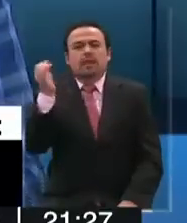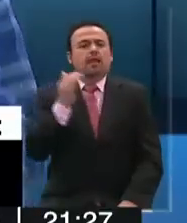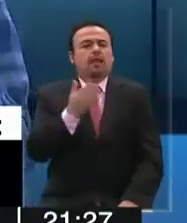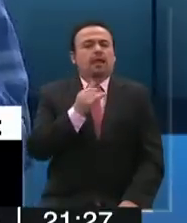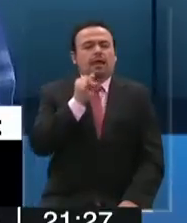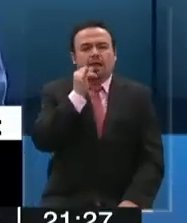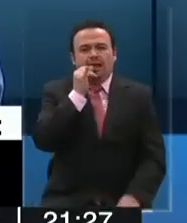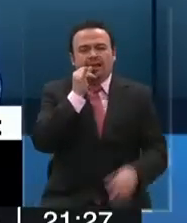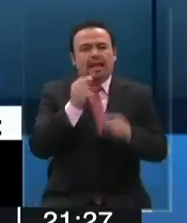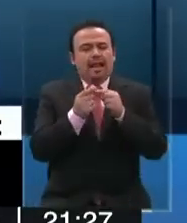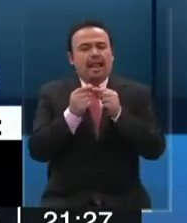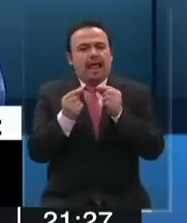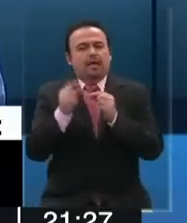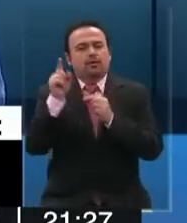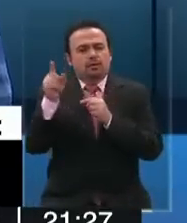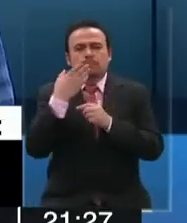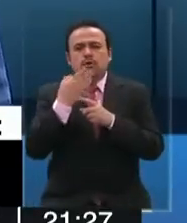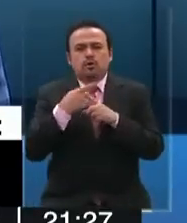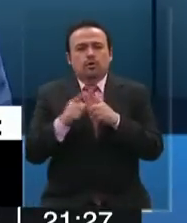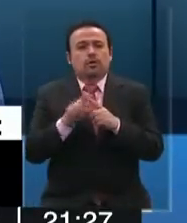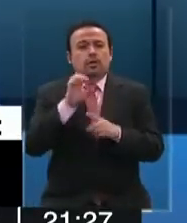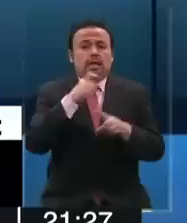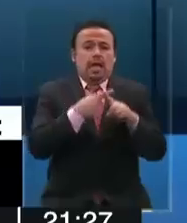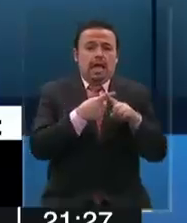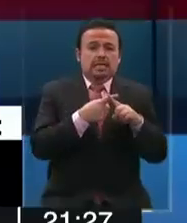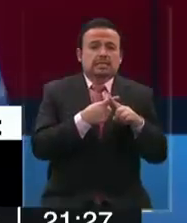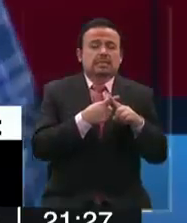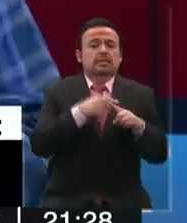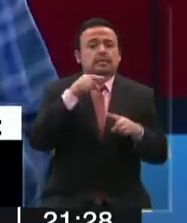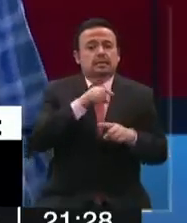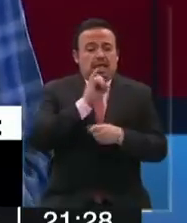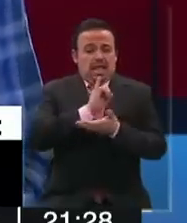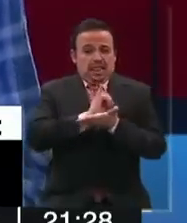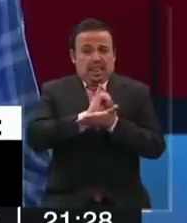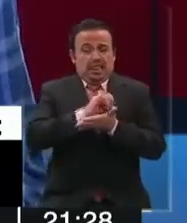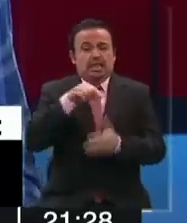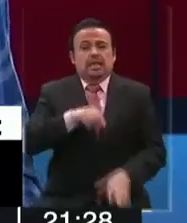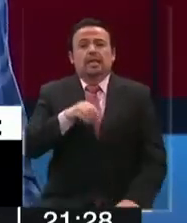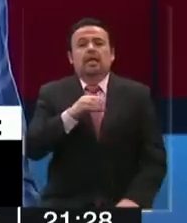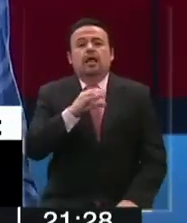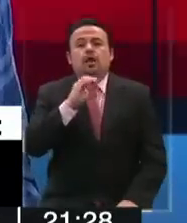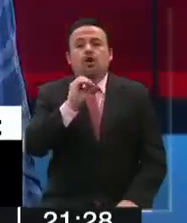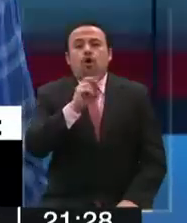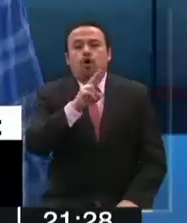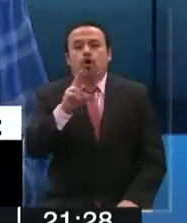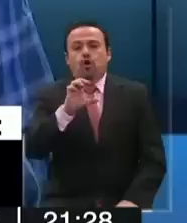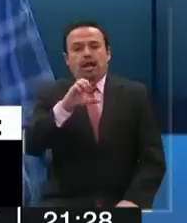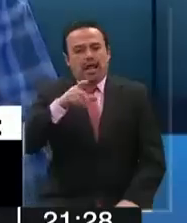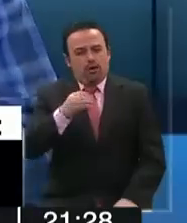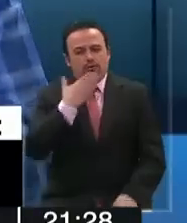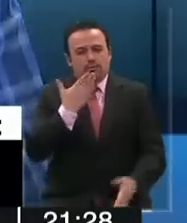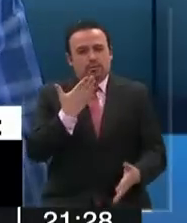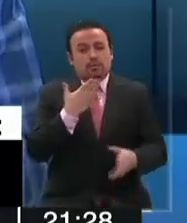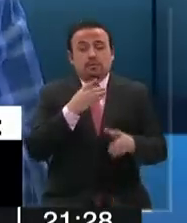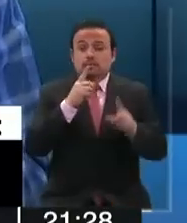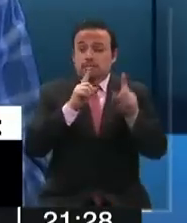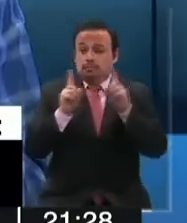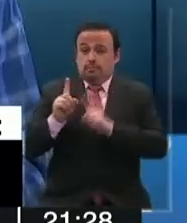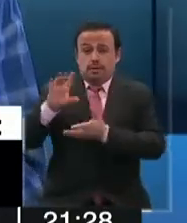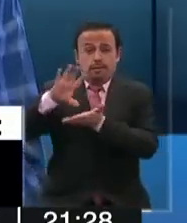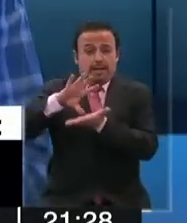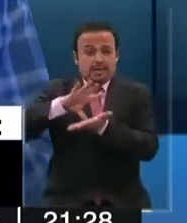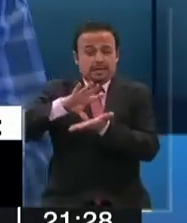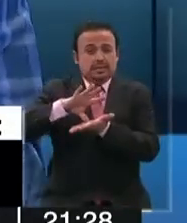nada menos que un exintendente como Claudio orrego es decir los países hacen